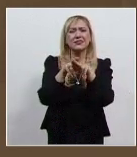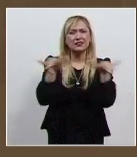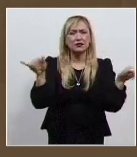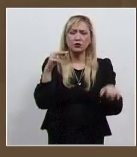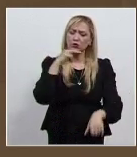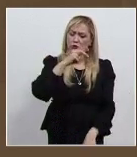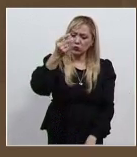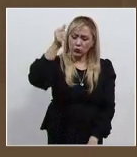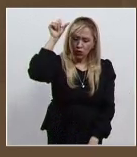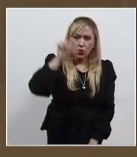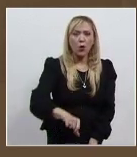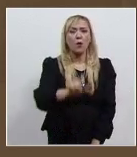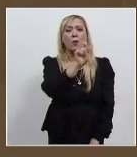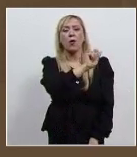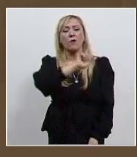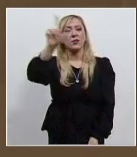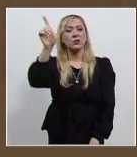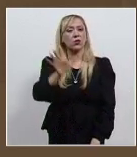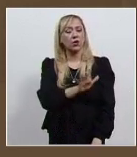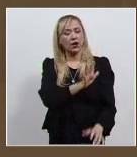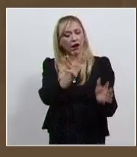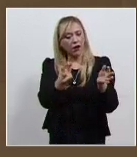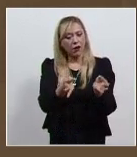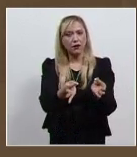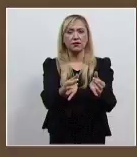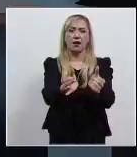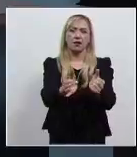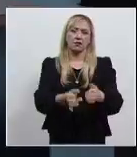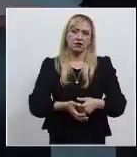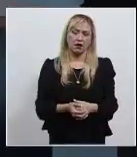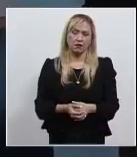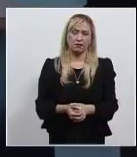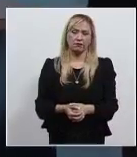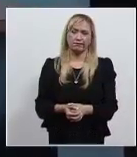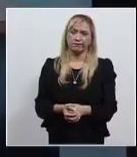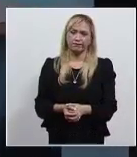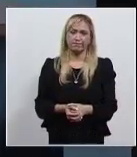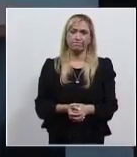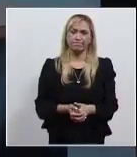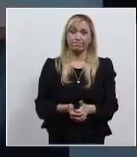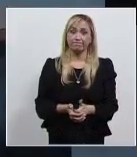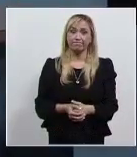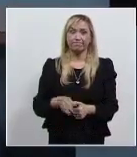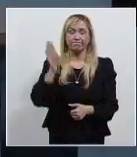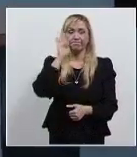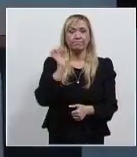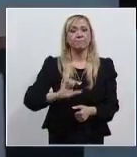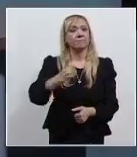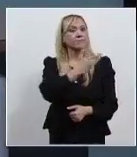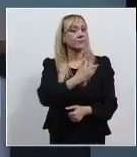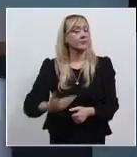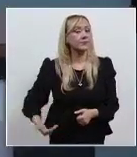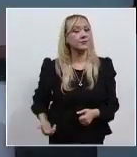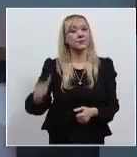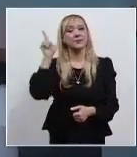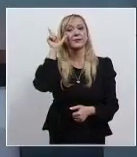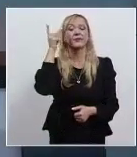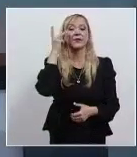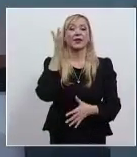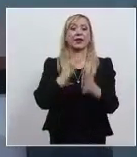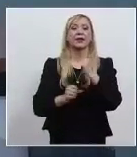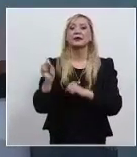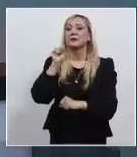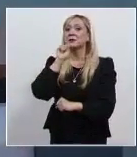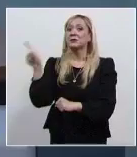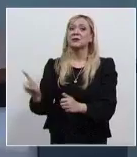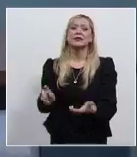pronta, profesional y de excelencia. La ministra presidenta Norma Lucía Piña Hernández participó en